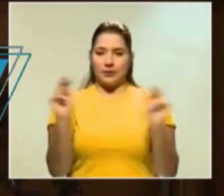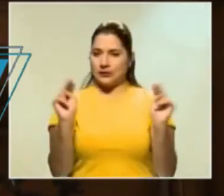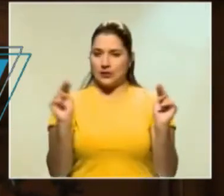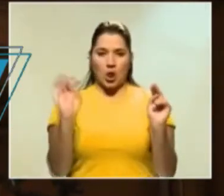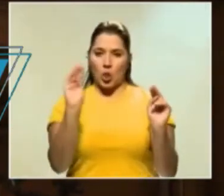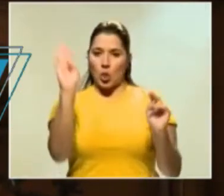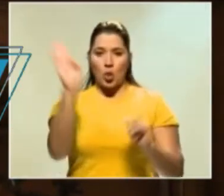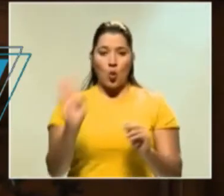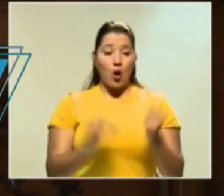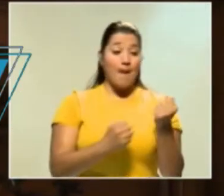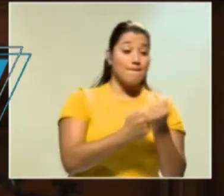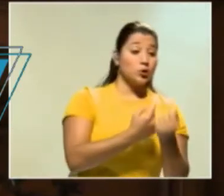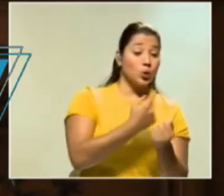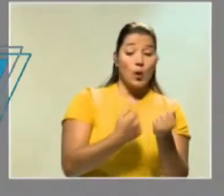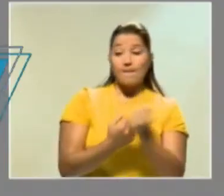contrario a las armas.